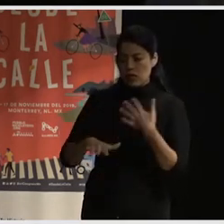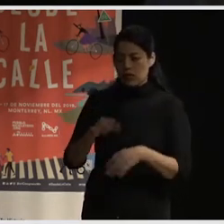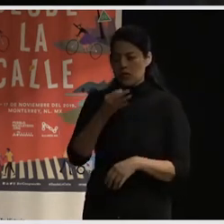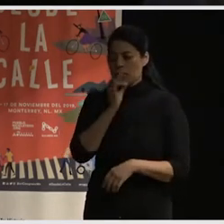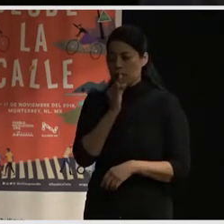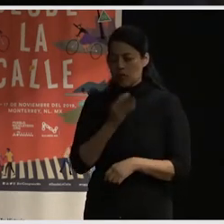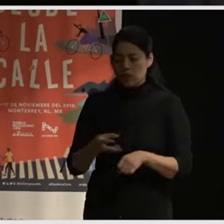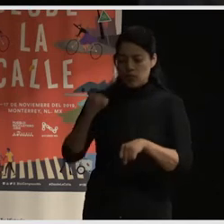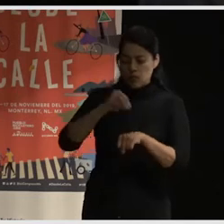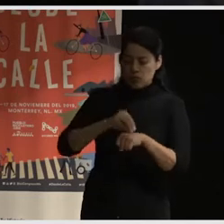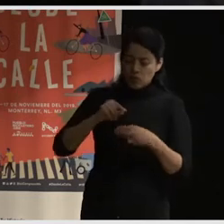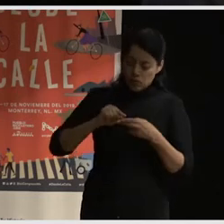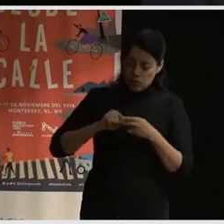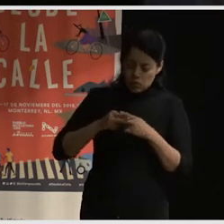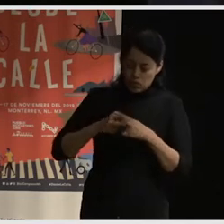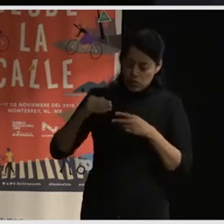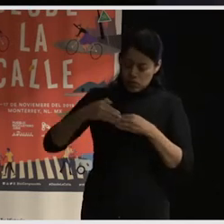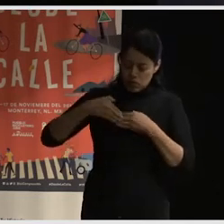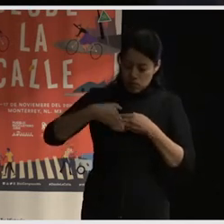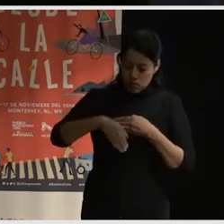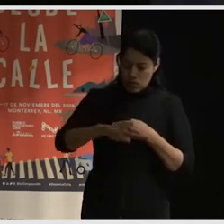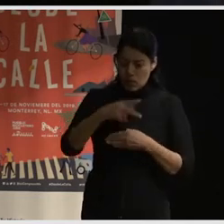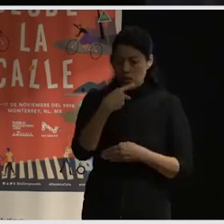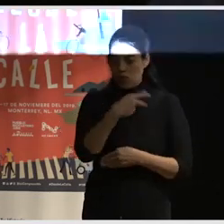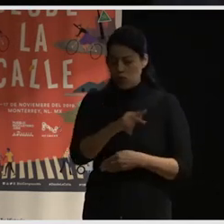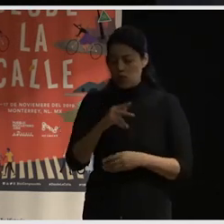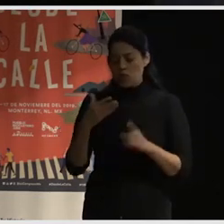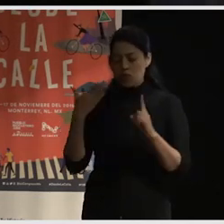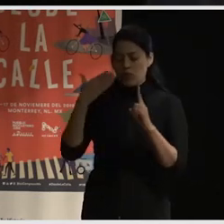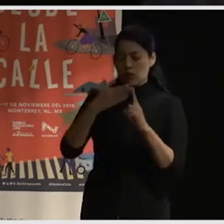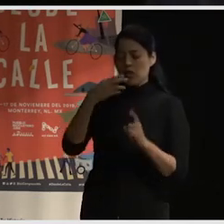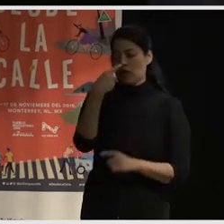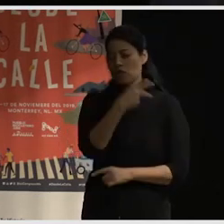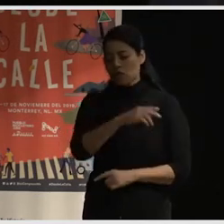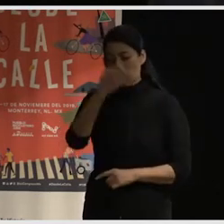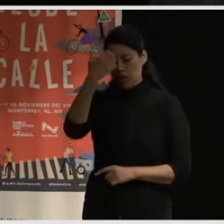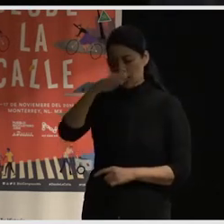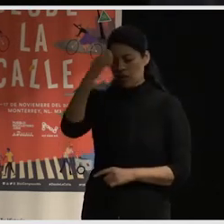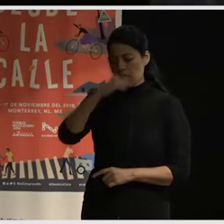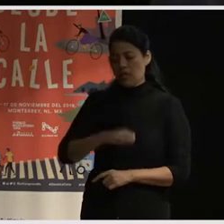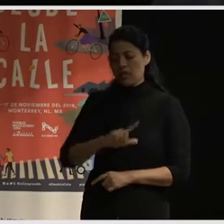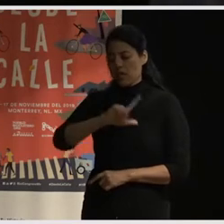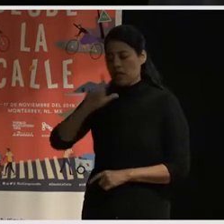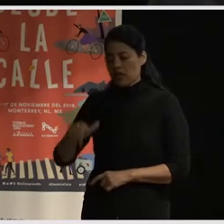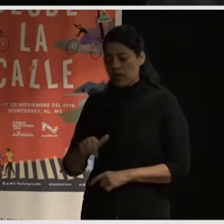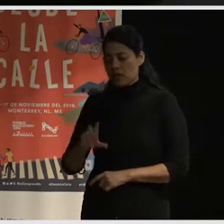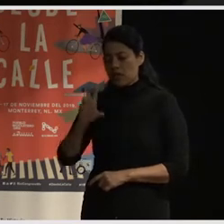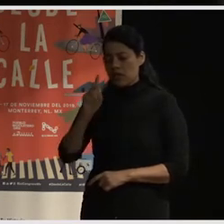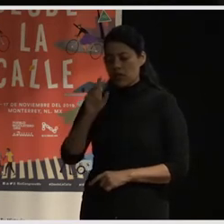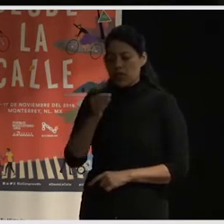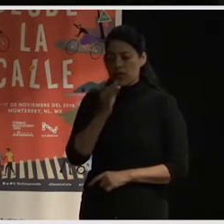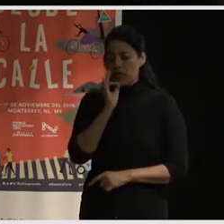para establecer el punto de partida a través de su visión y su experiencia y luego tendremos 30